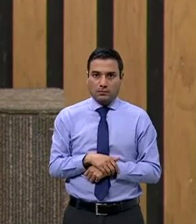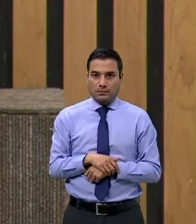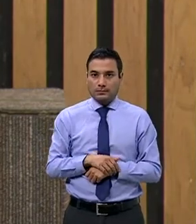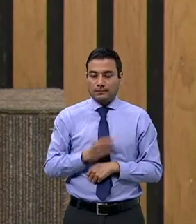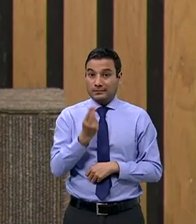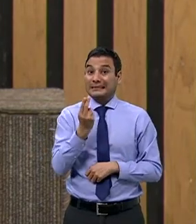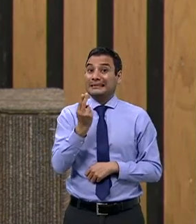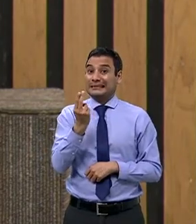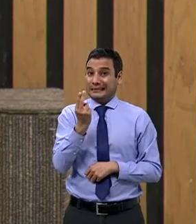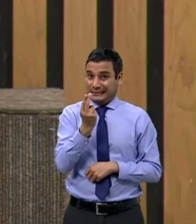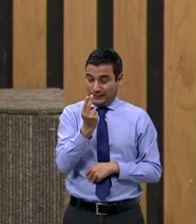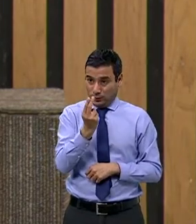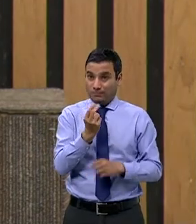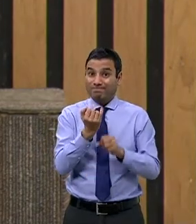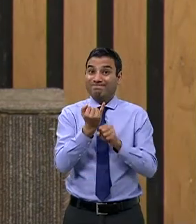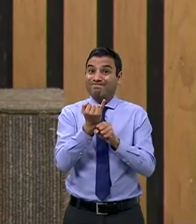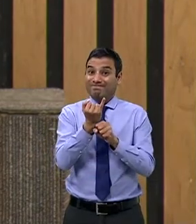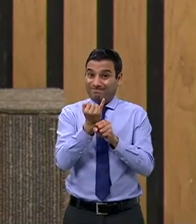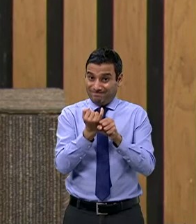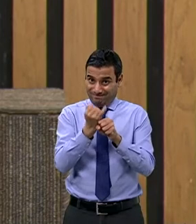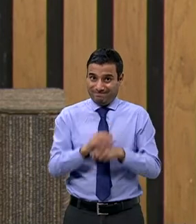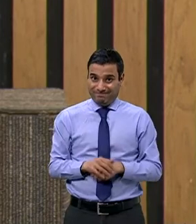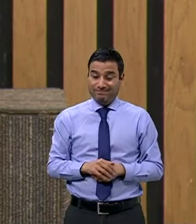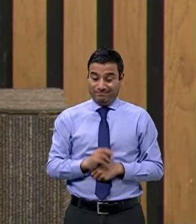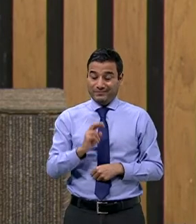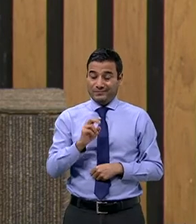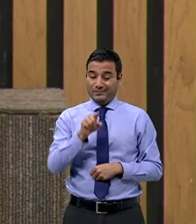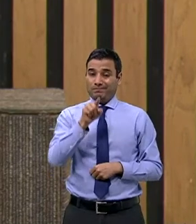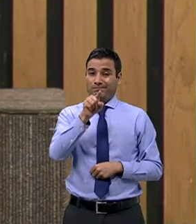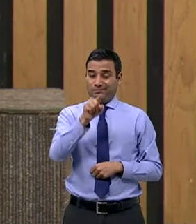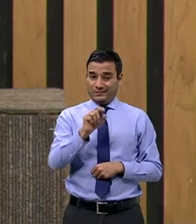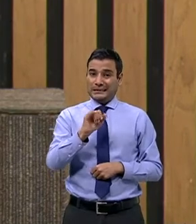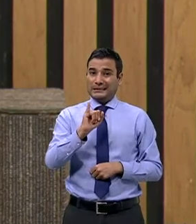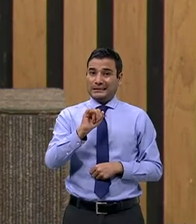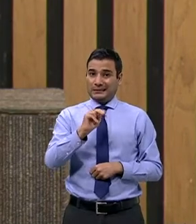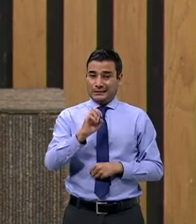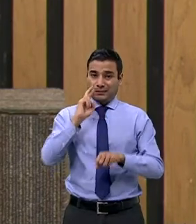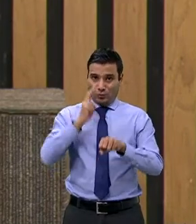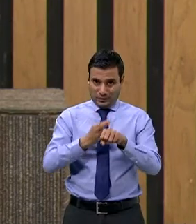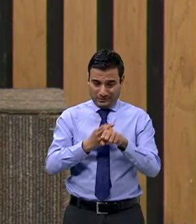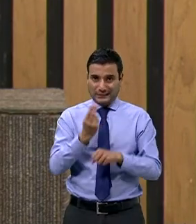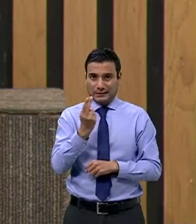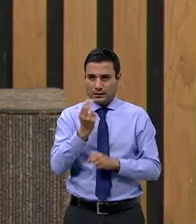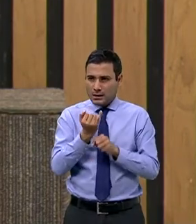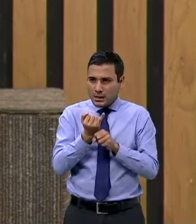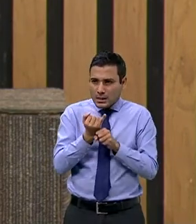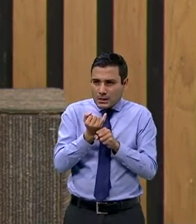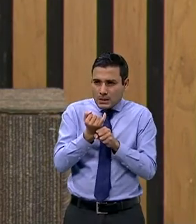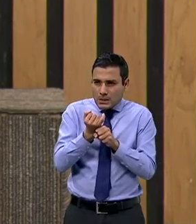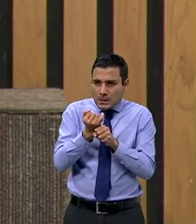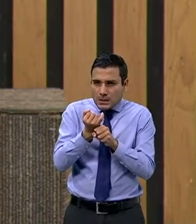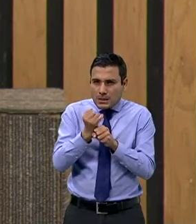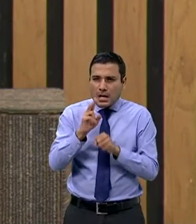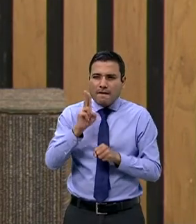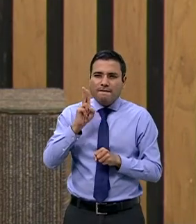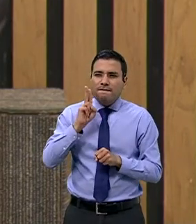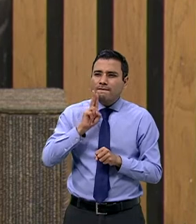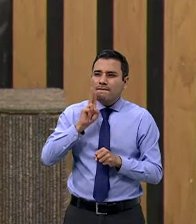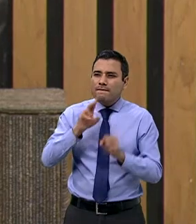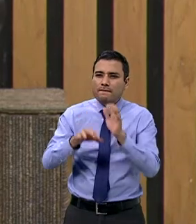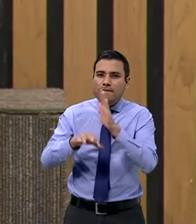e investigación de esta autoridad nos deberá de acercar a la